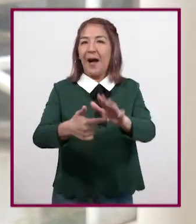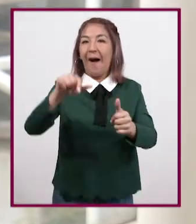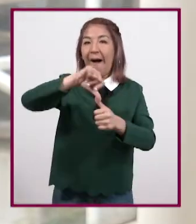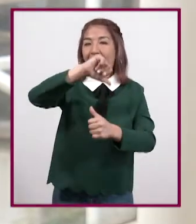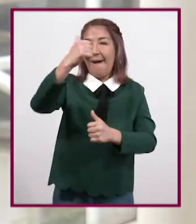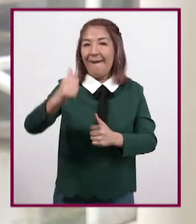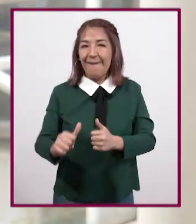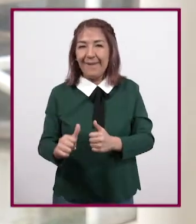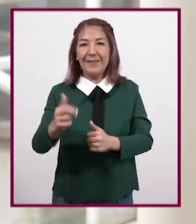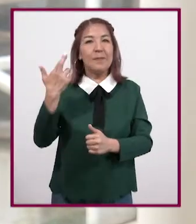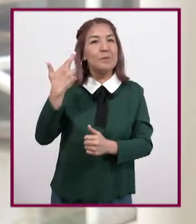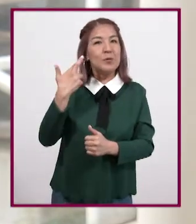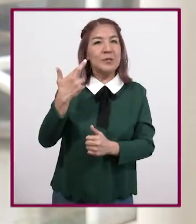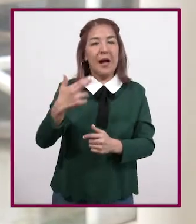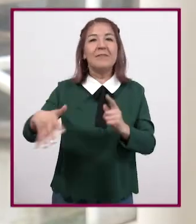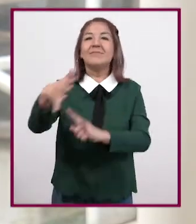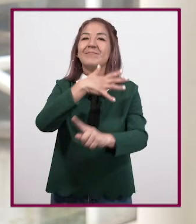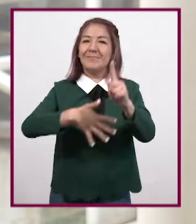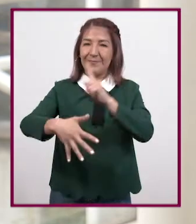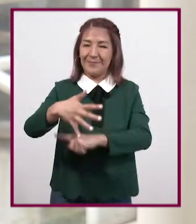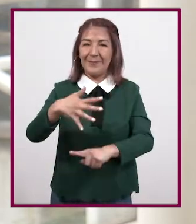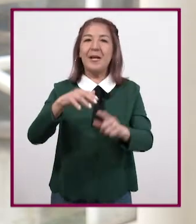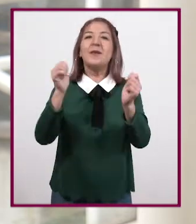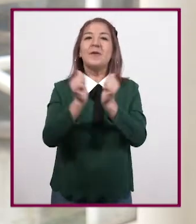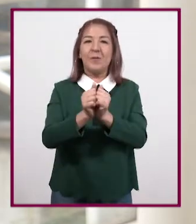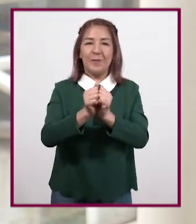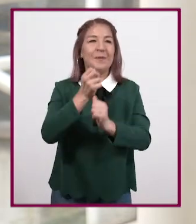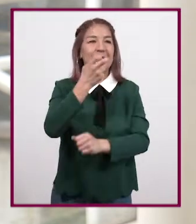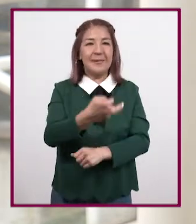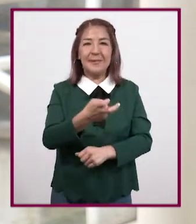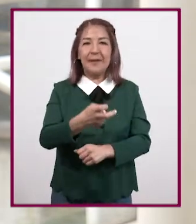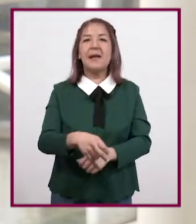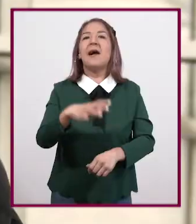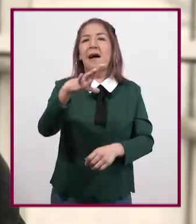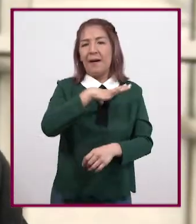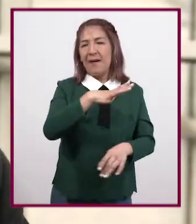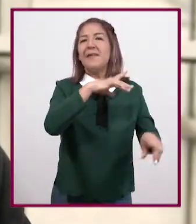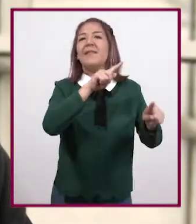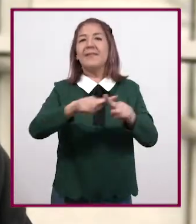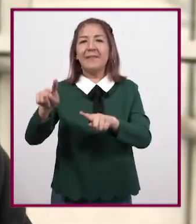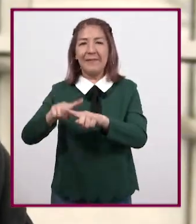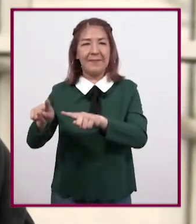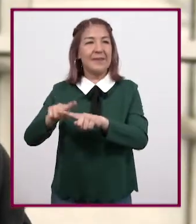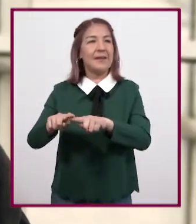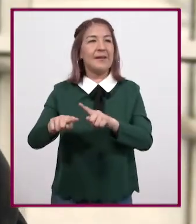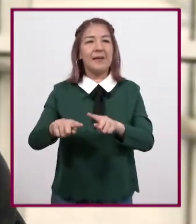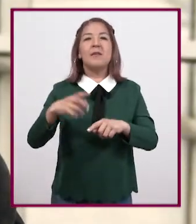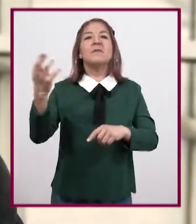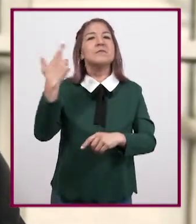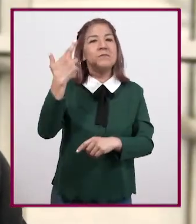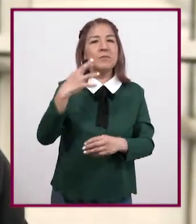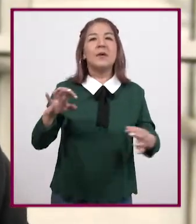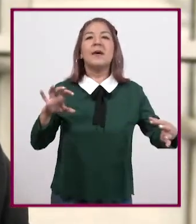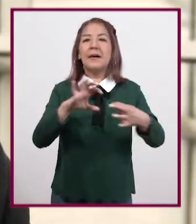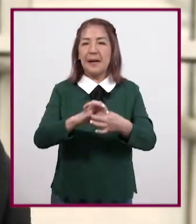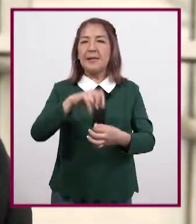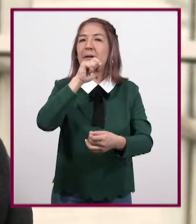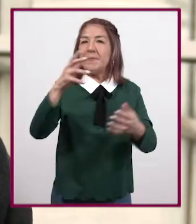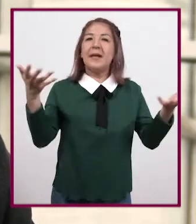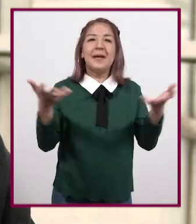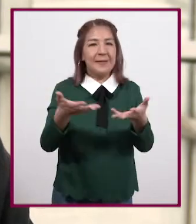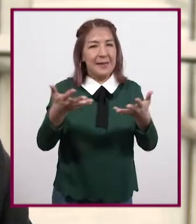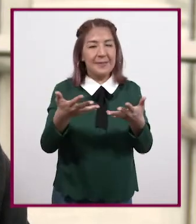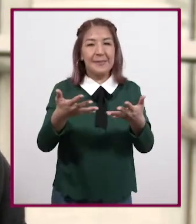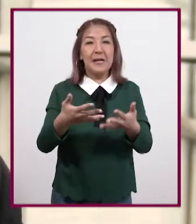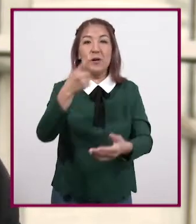manifestación artística del paisaje sonoro. Hay diferentes producciones que se realizan